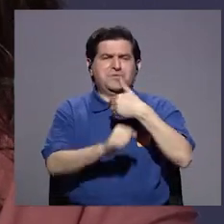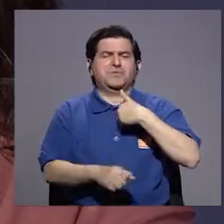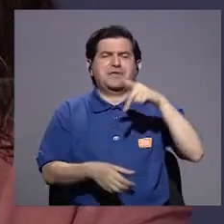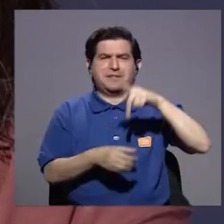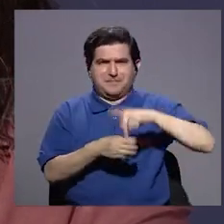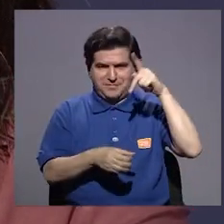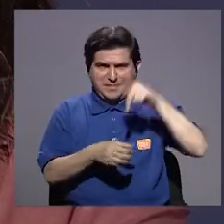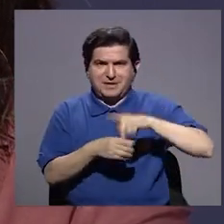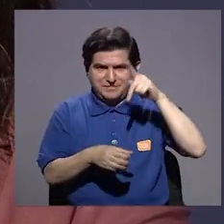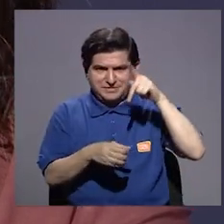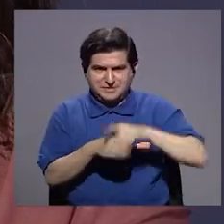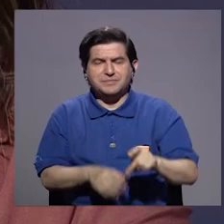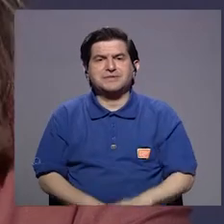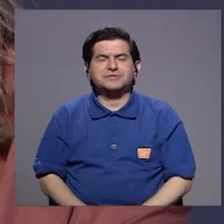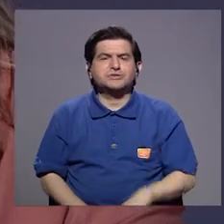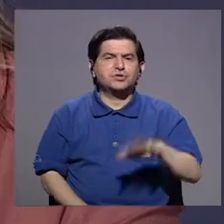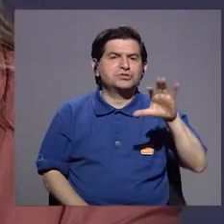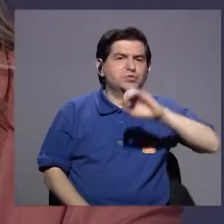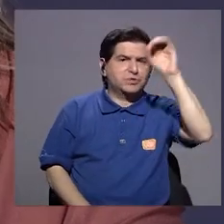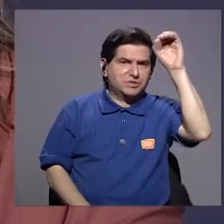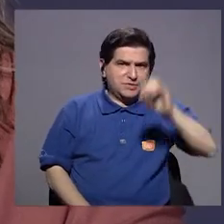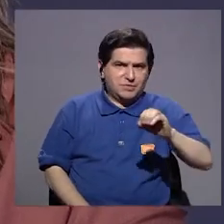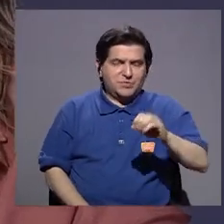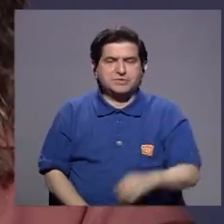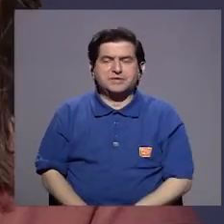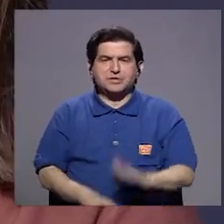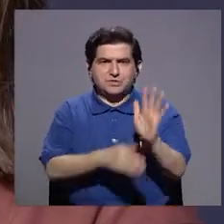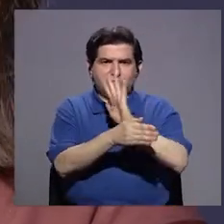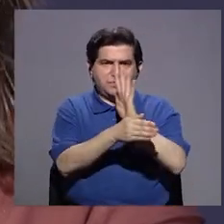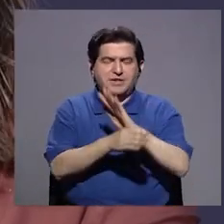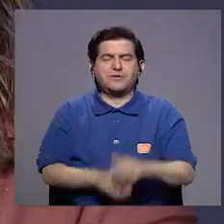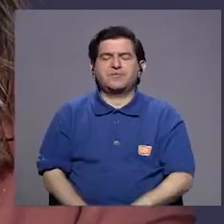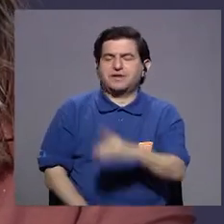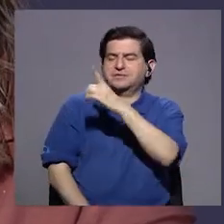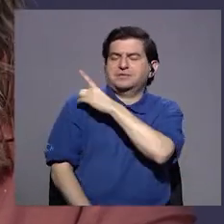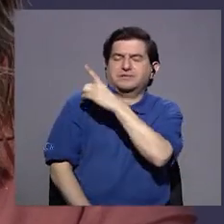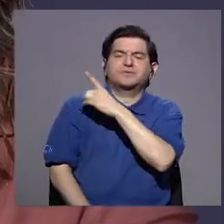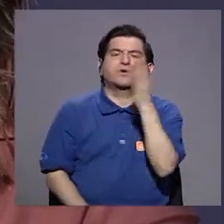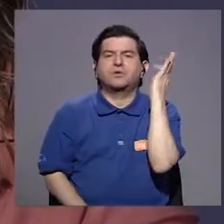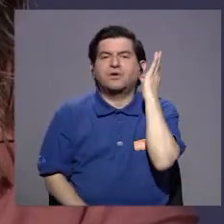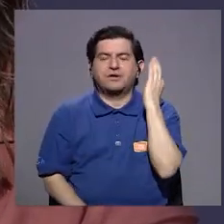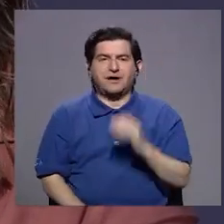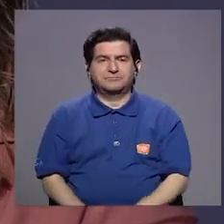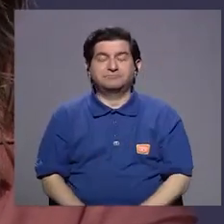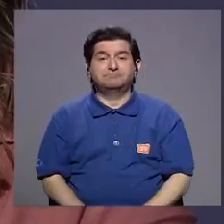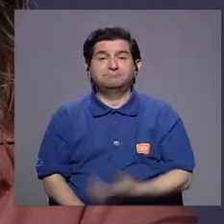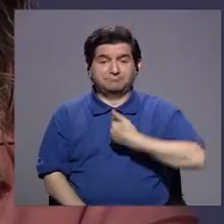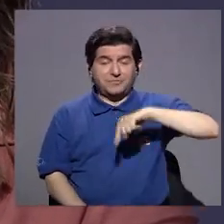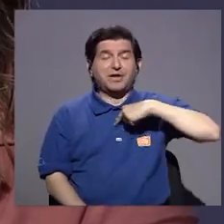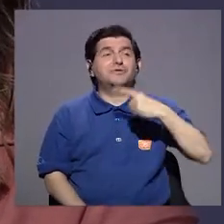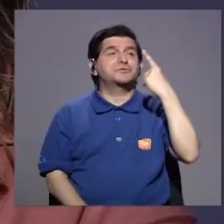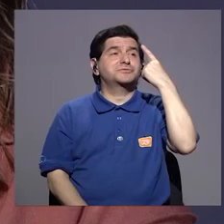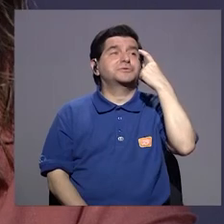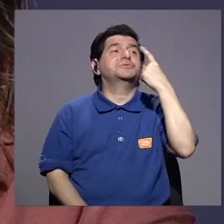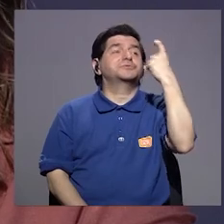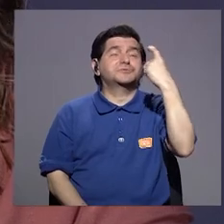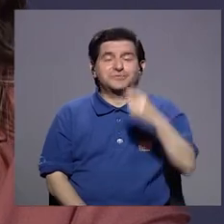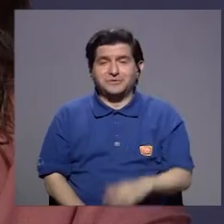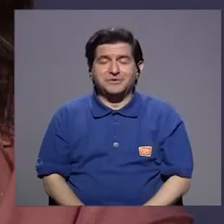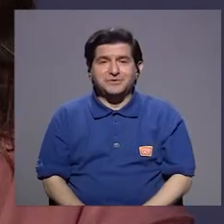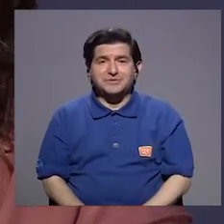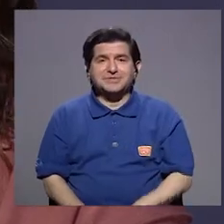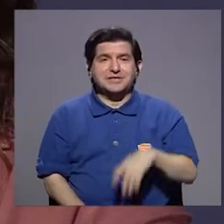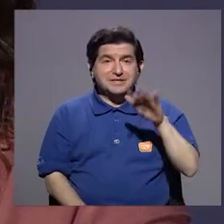una participación de al menos el 50% de películas dirigidas por mujeres. Y nos da muchísima ilusión compartir que